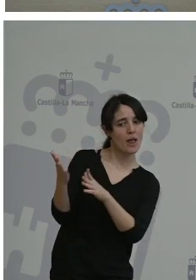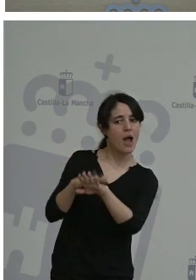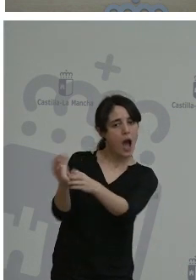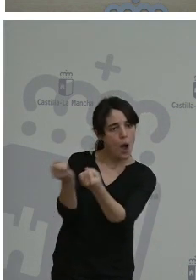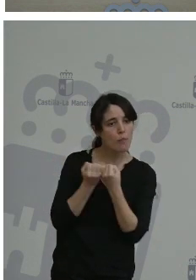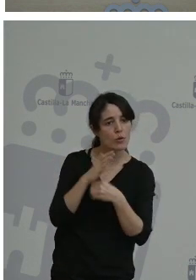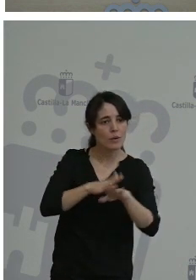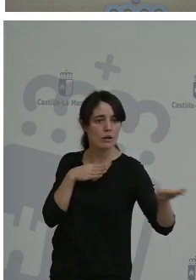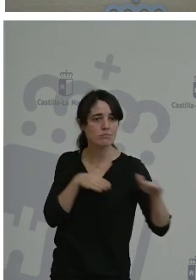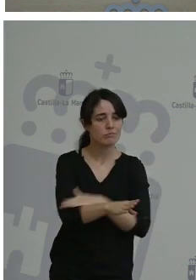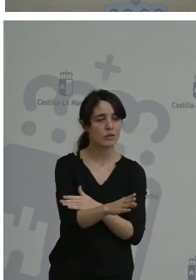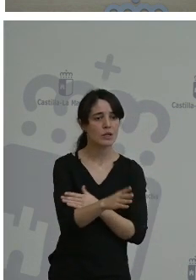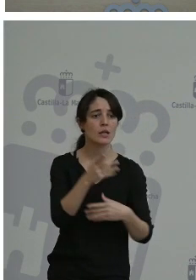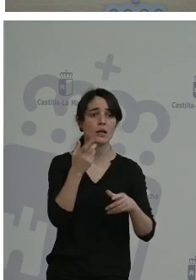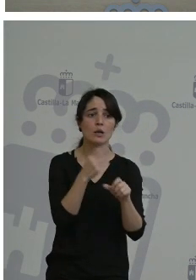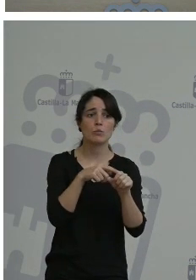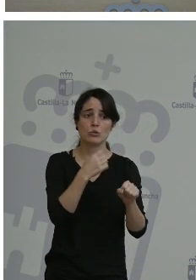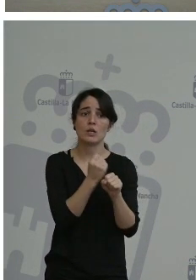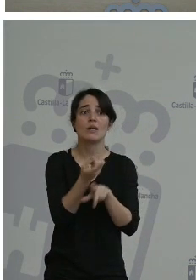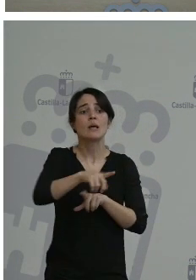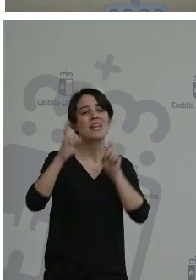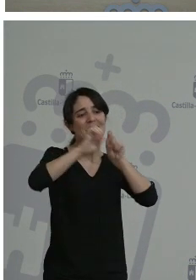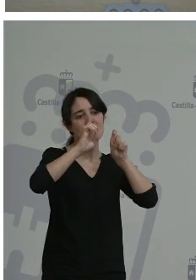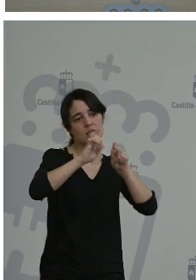trabajo como en cuanto a la realización de las tareas.